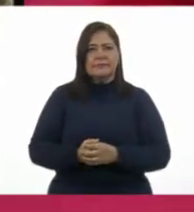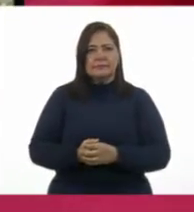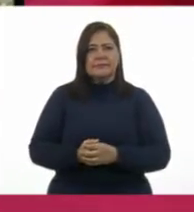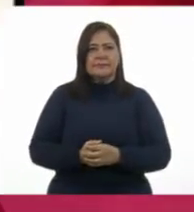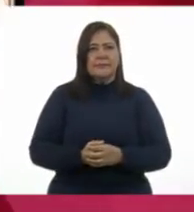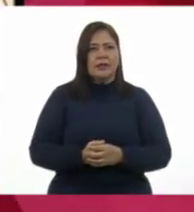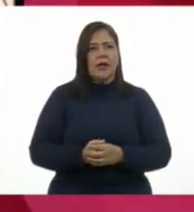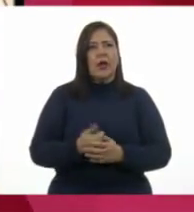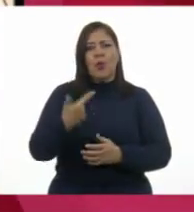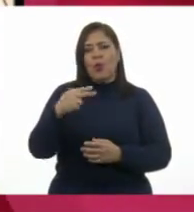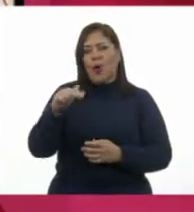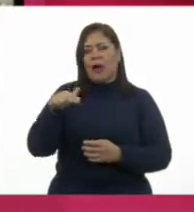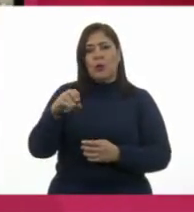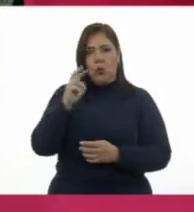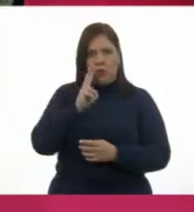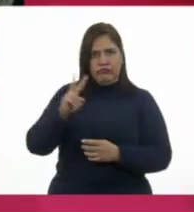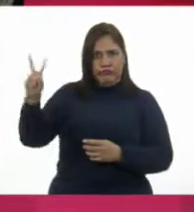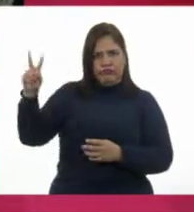guano,